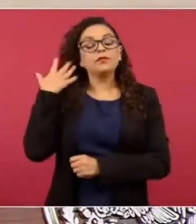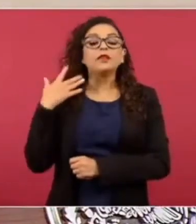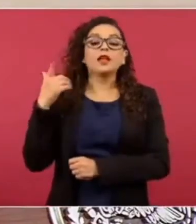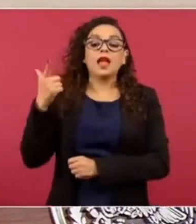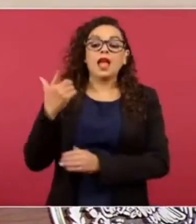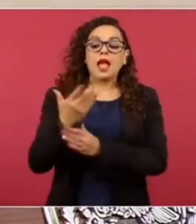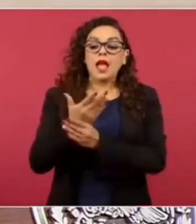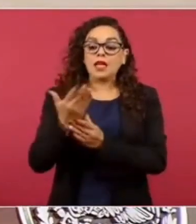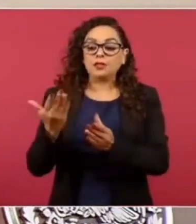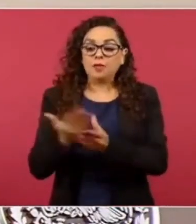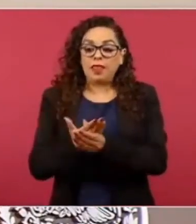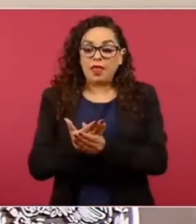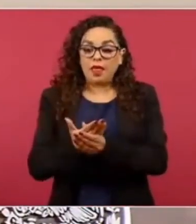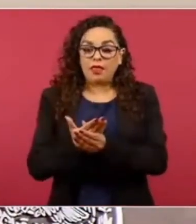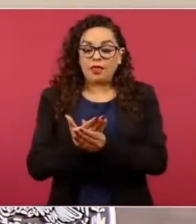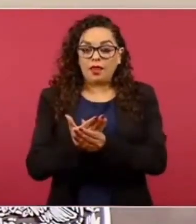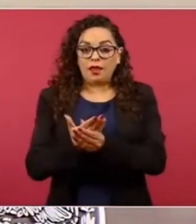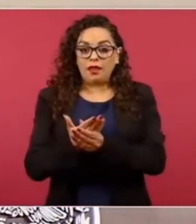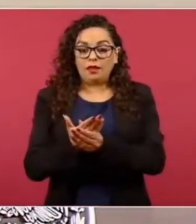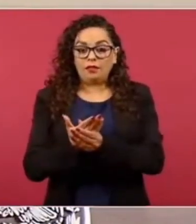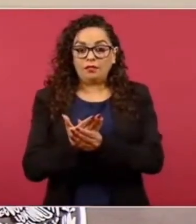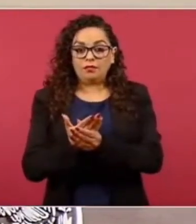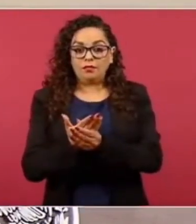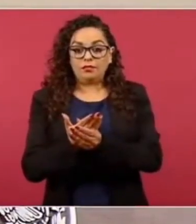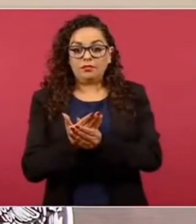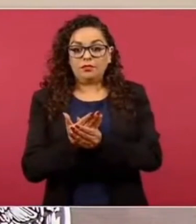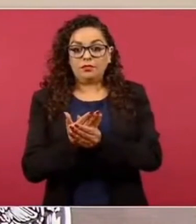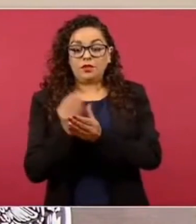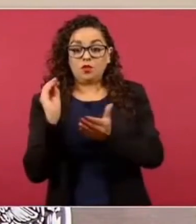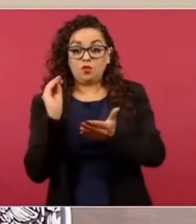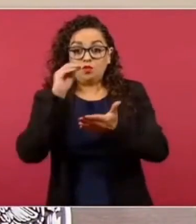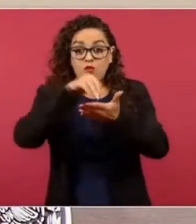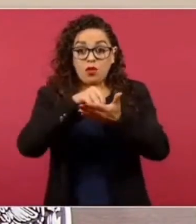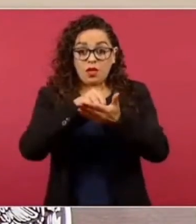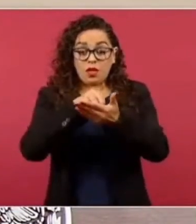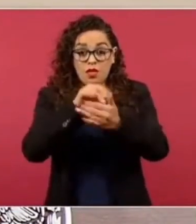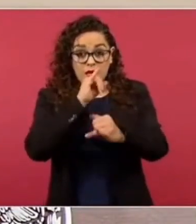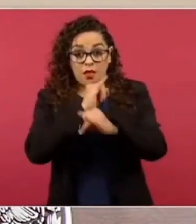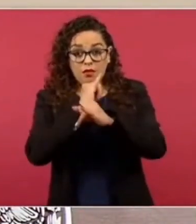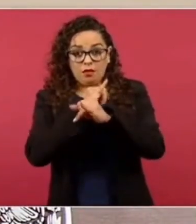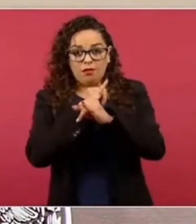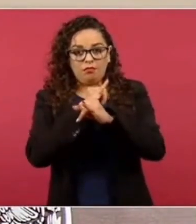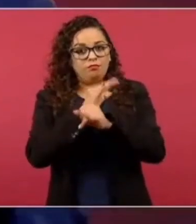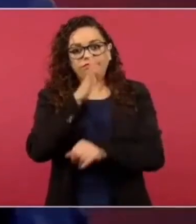expediente al internet por el debido proceso.